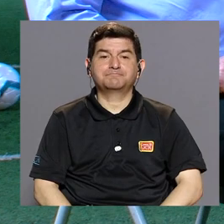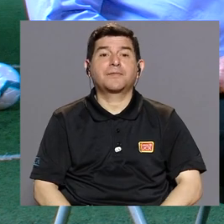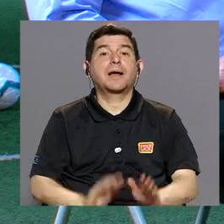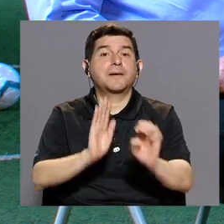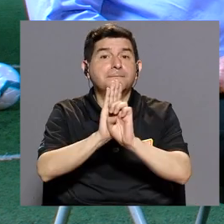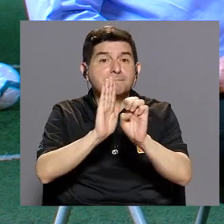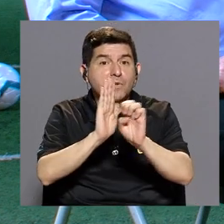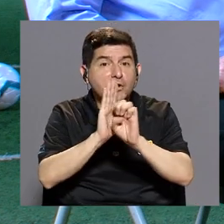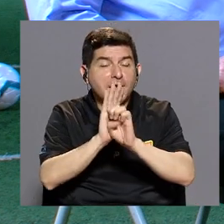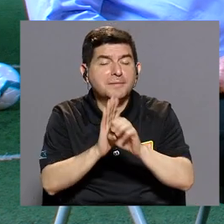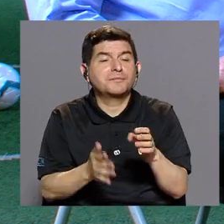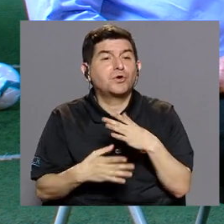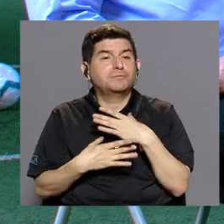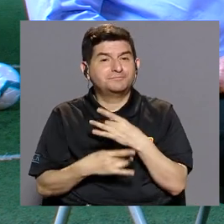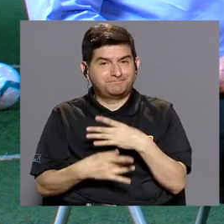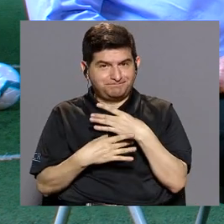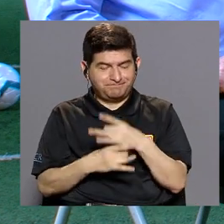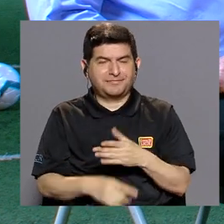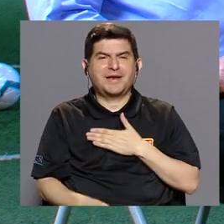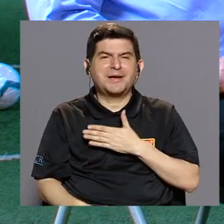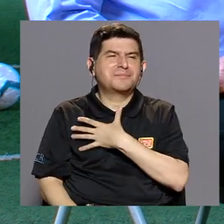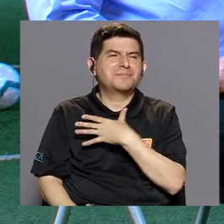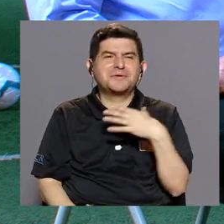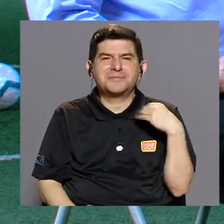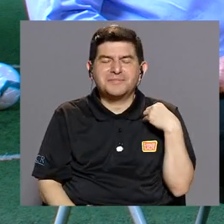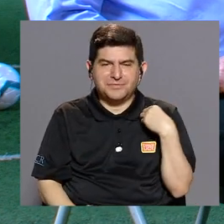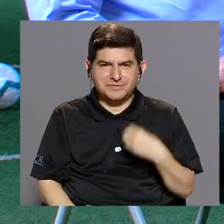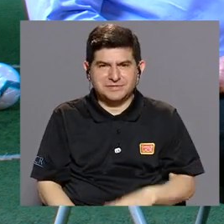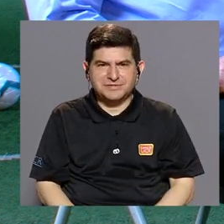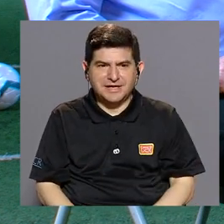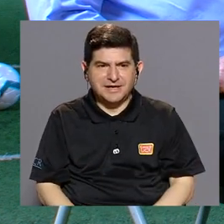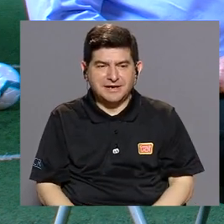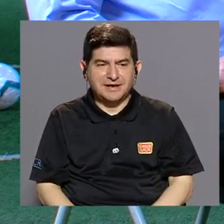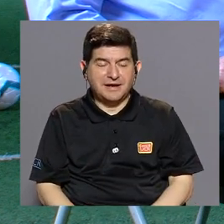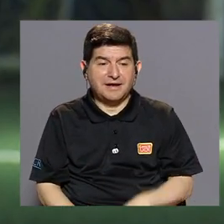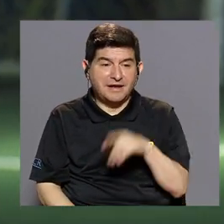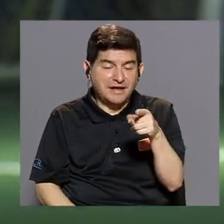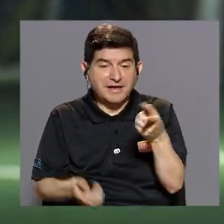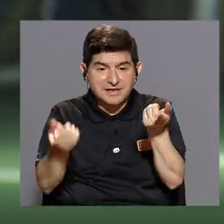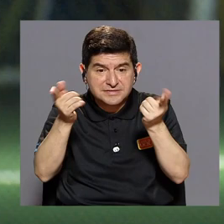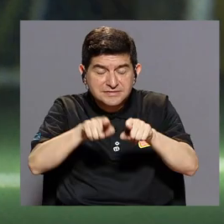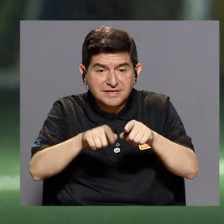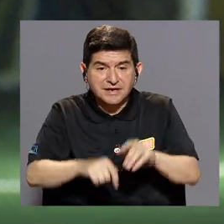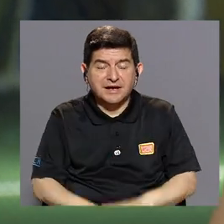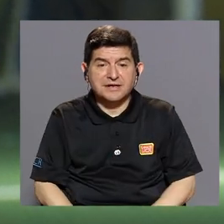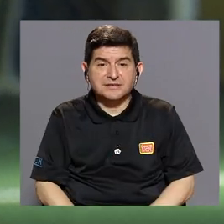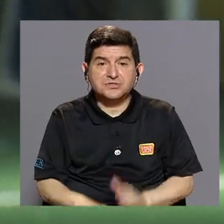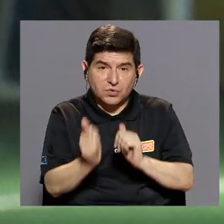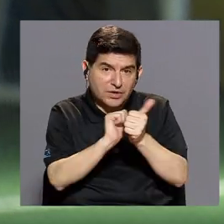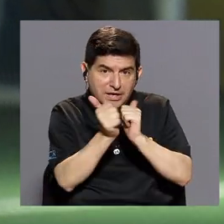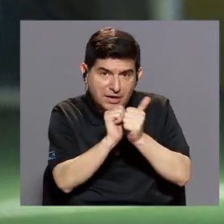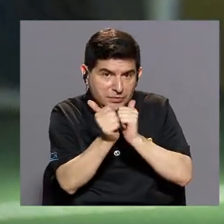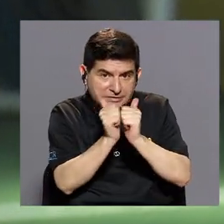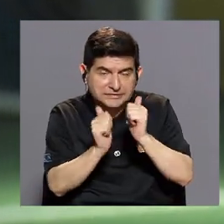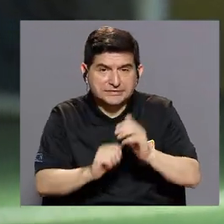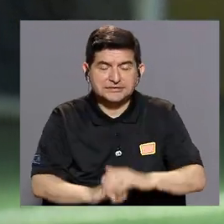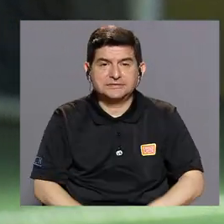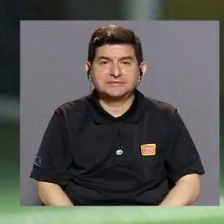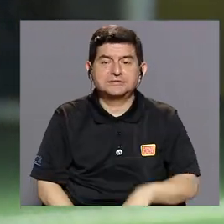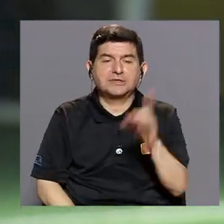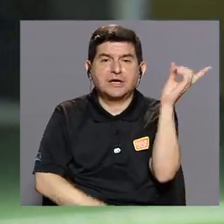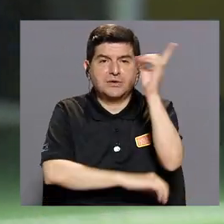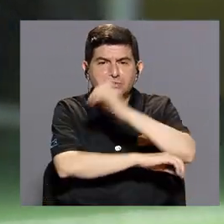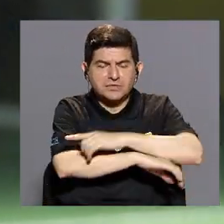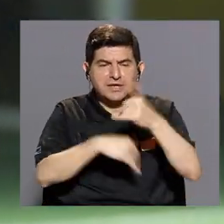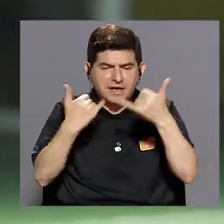Sí, por ejemplo, fue como curioso, porque a mí me gustaba mucho ver fútbol. Me gustaba mucho ver el torneo, digamos. Y